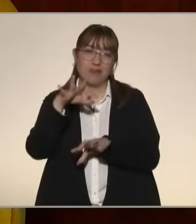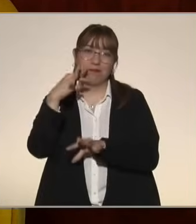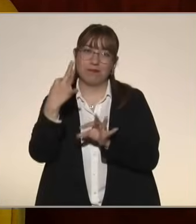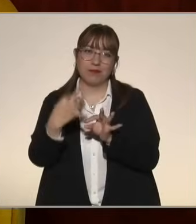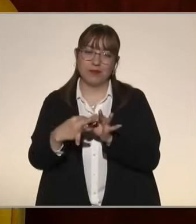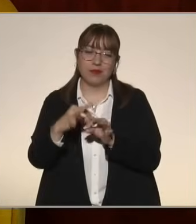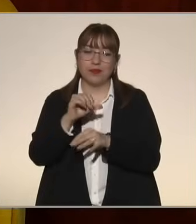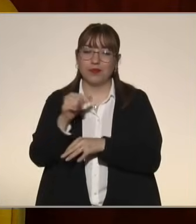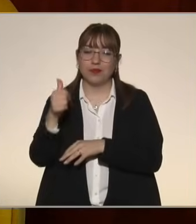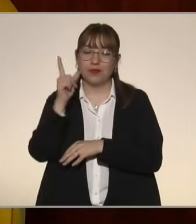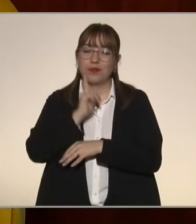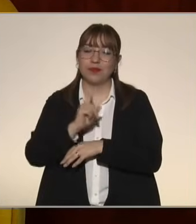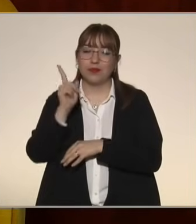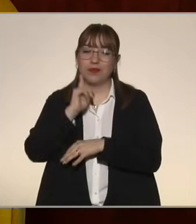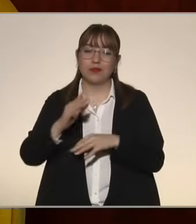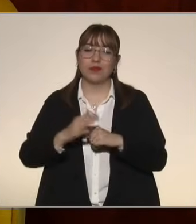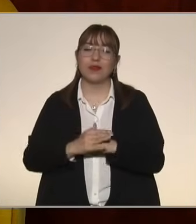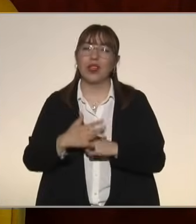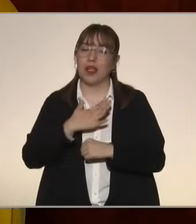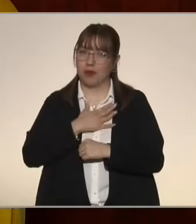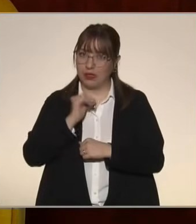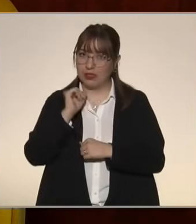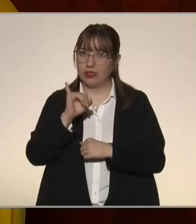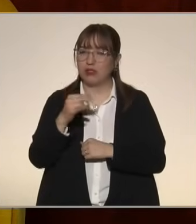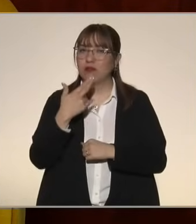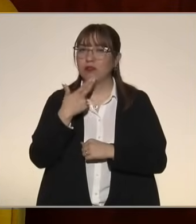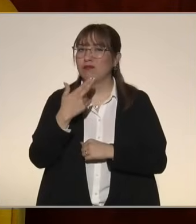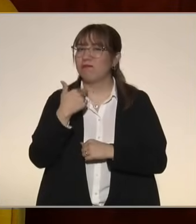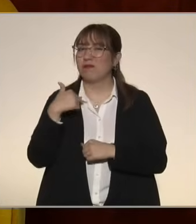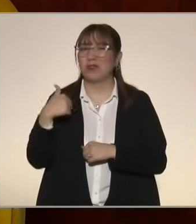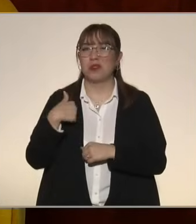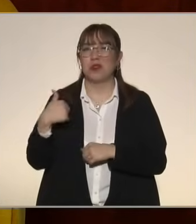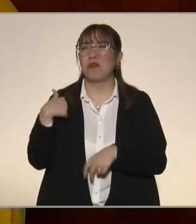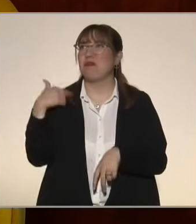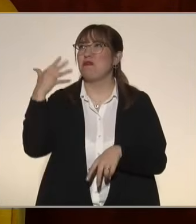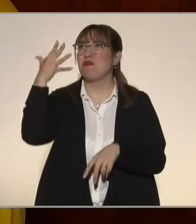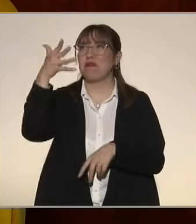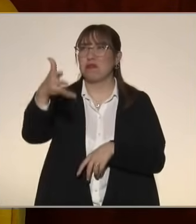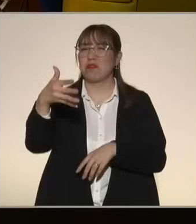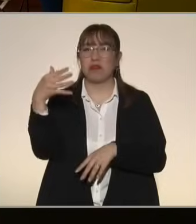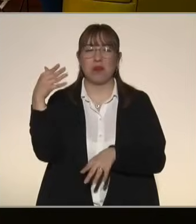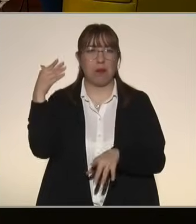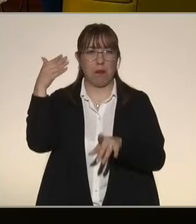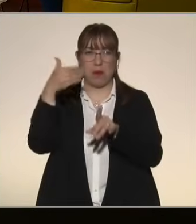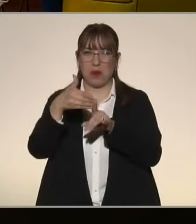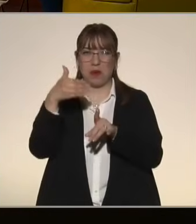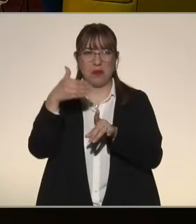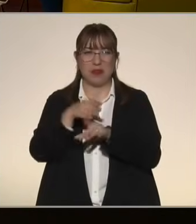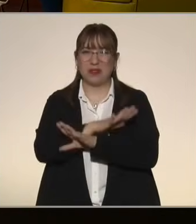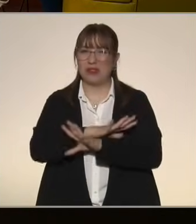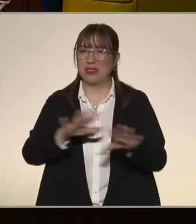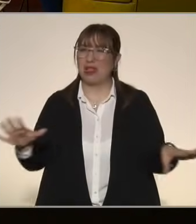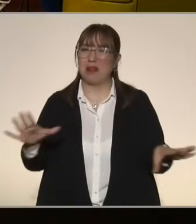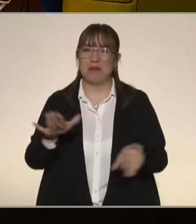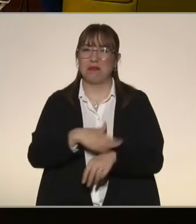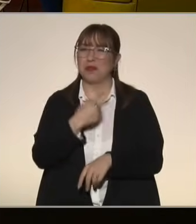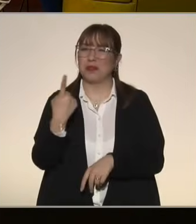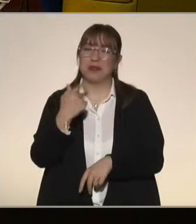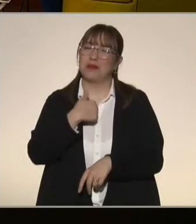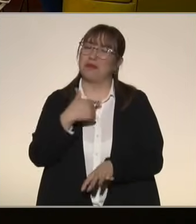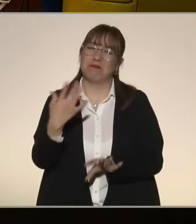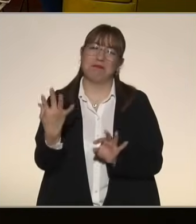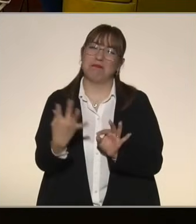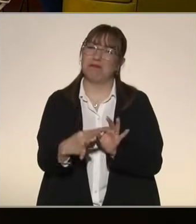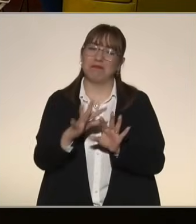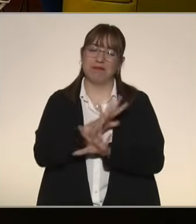nos dice, a mí me funcionó ya no tener propósitos porque no valen la pena. Entonces,